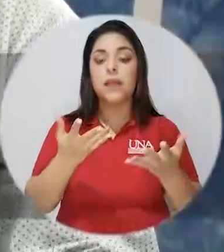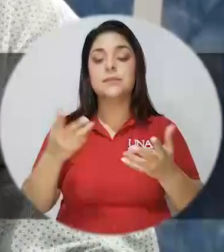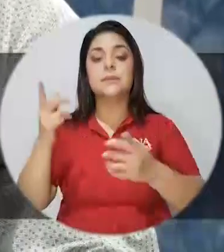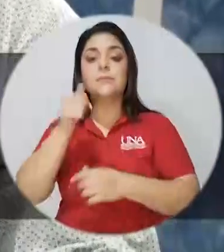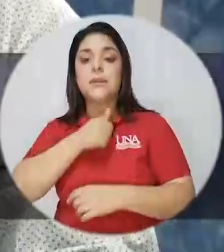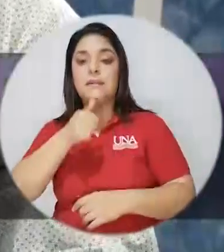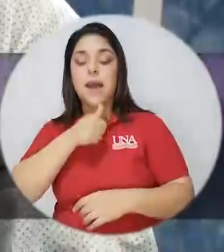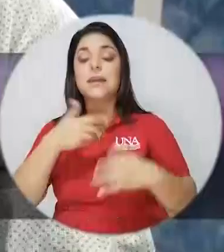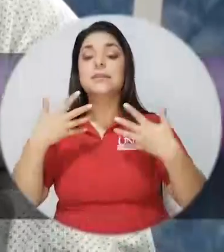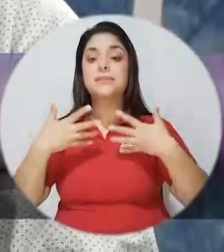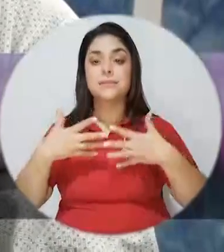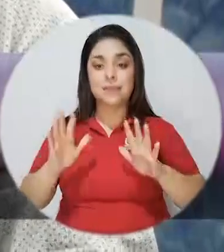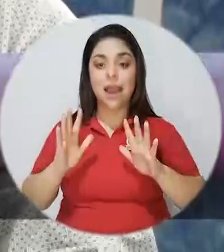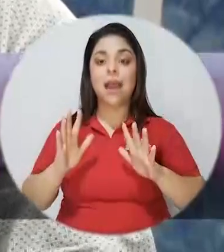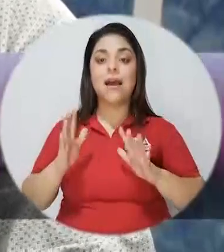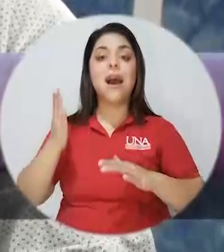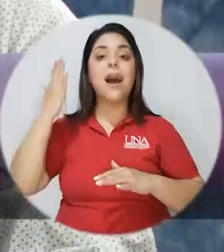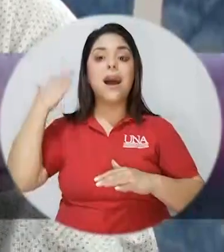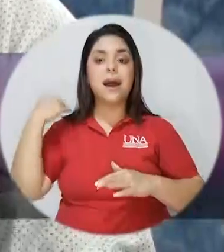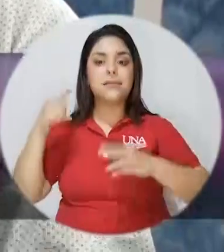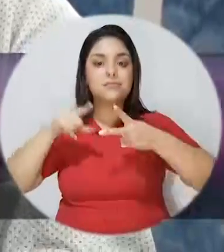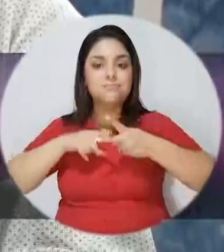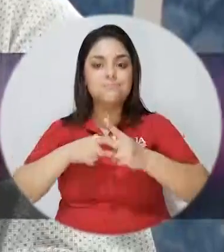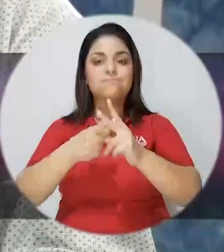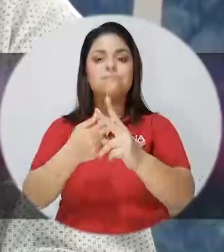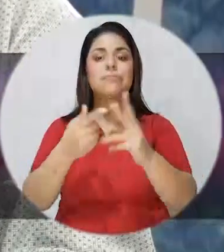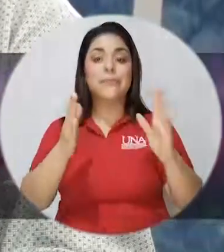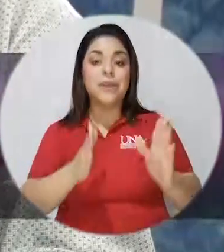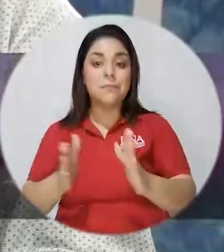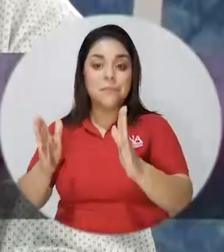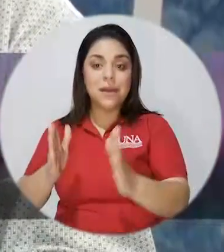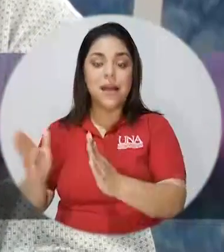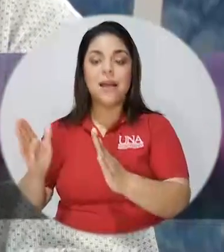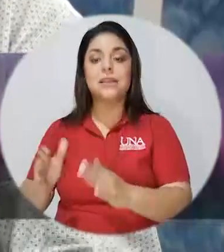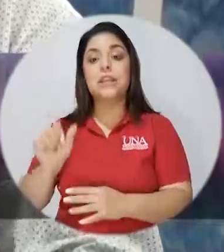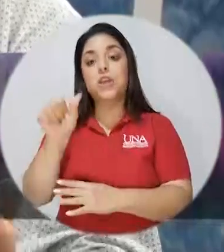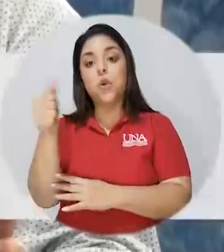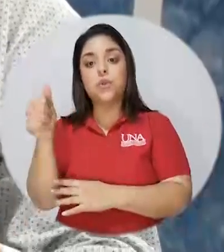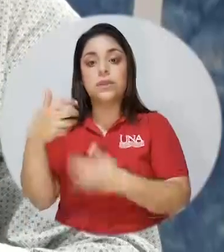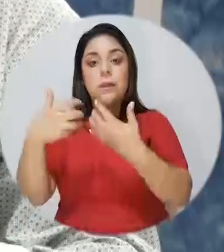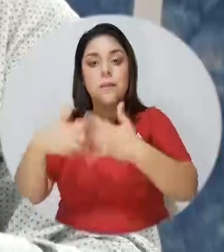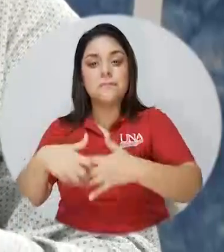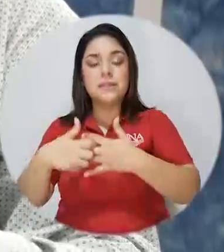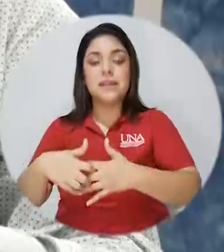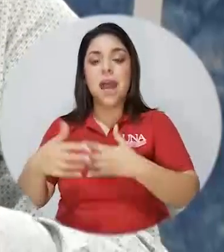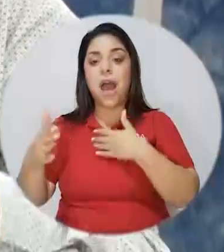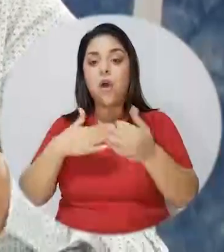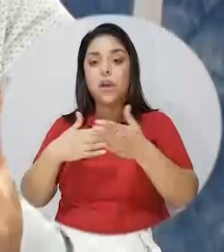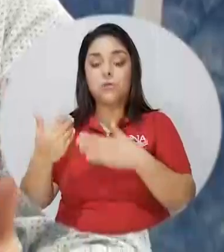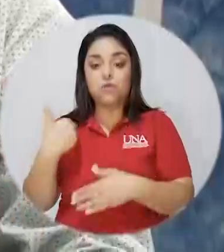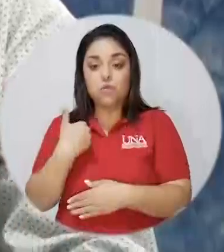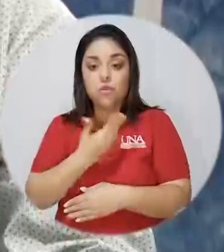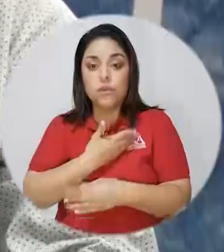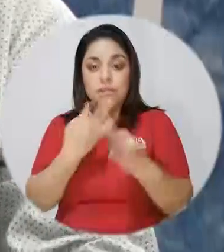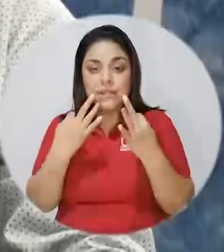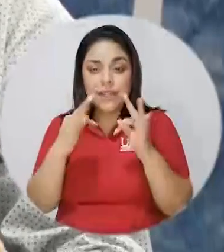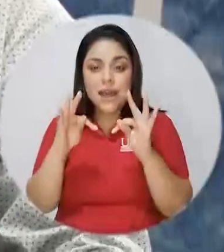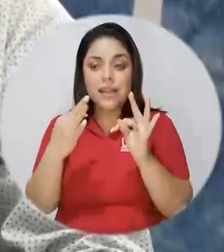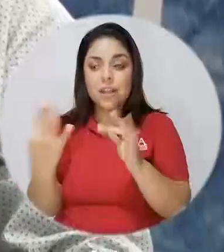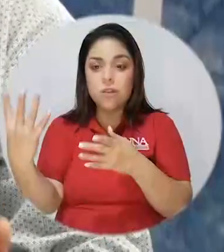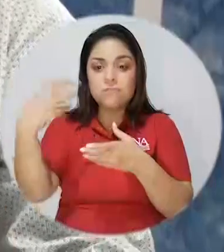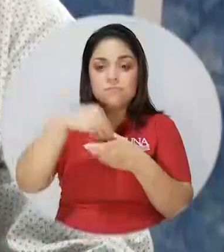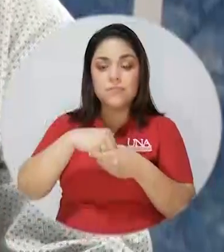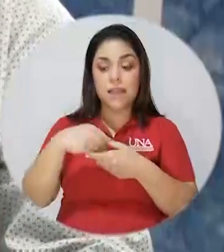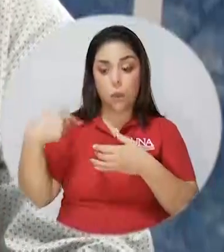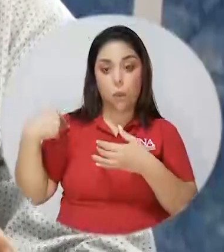tenían camino recorrido, ya estaban preparadas, y hay otras que, a pesar de que hemos tratado de ingresar en este ámbito en los